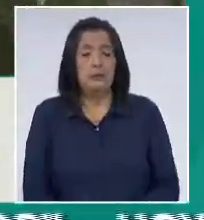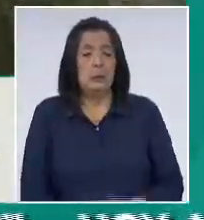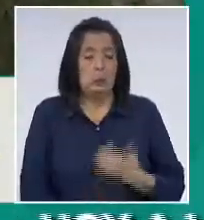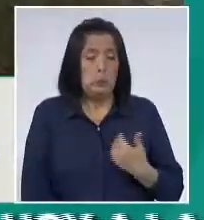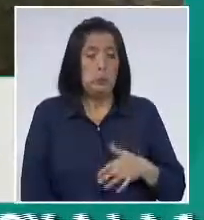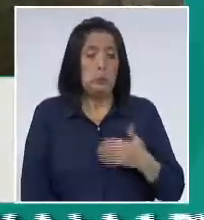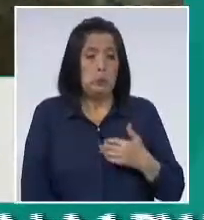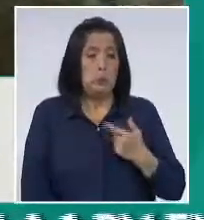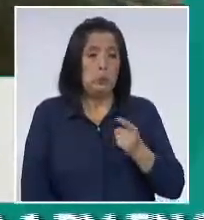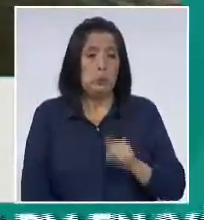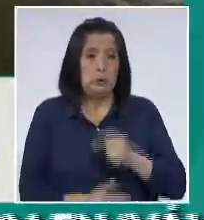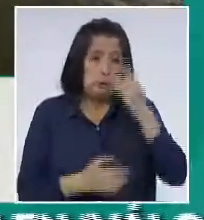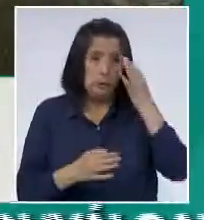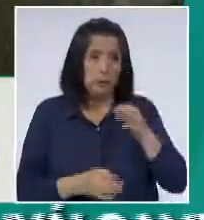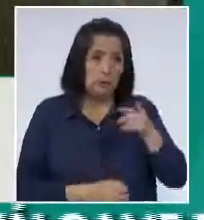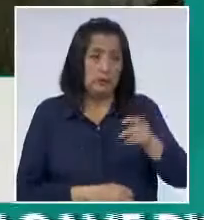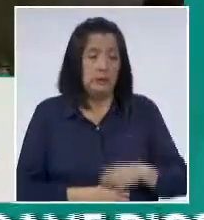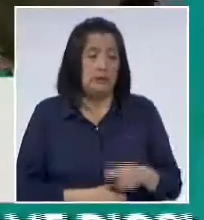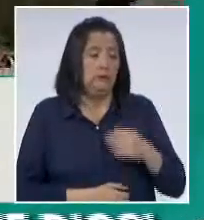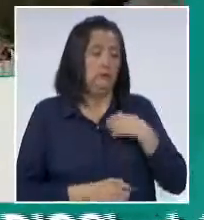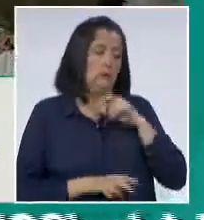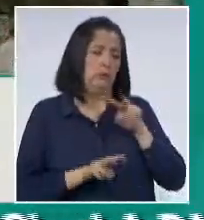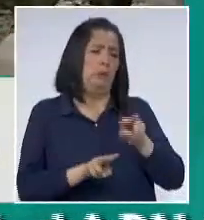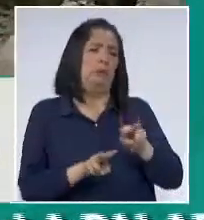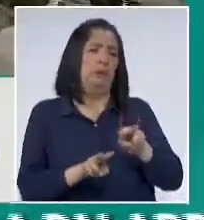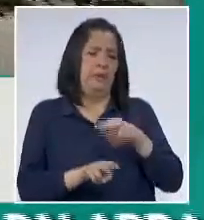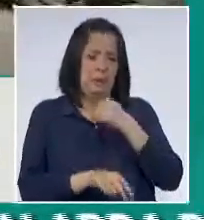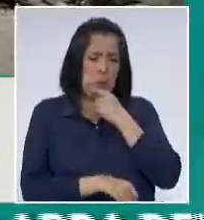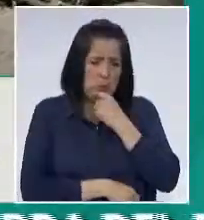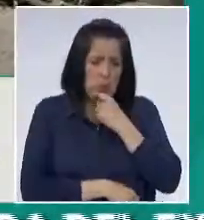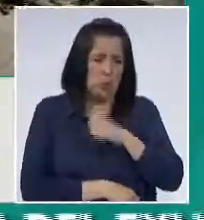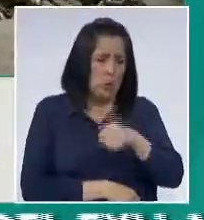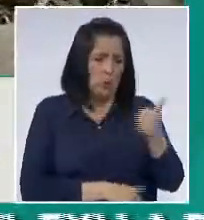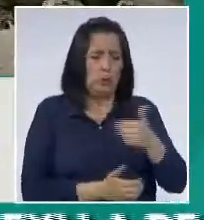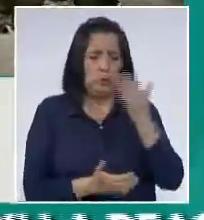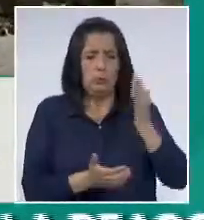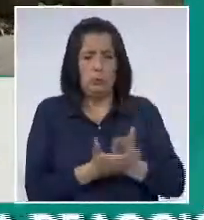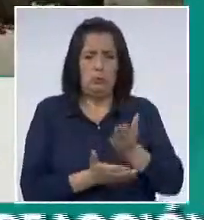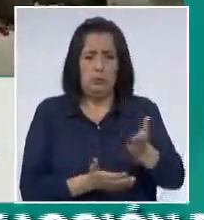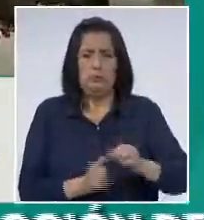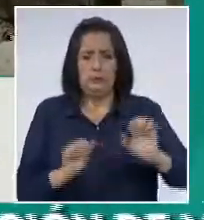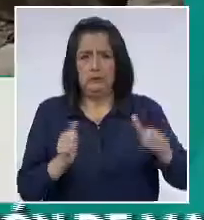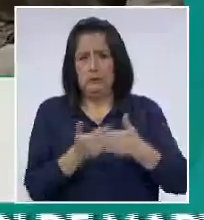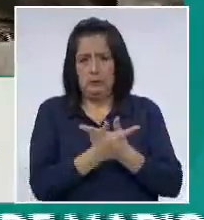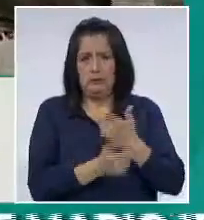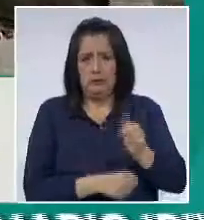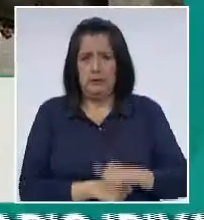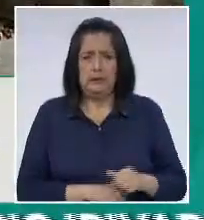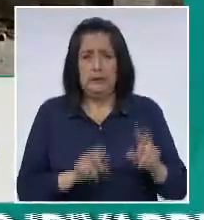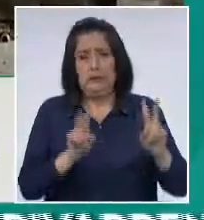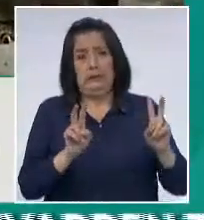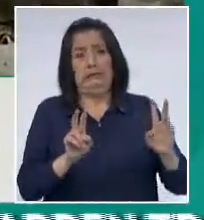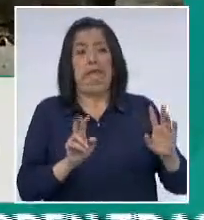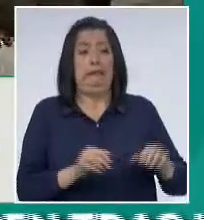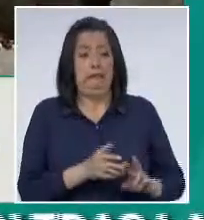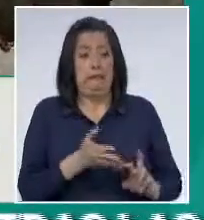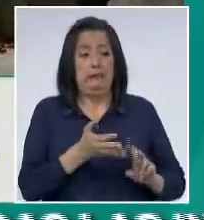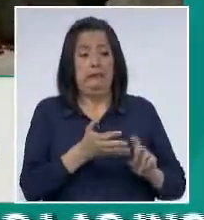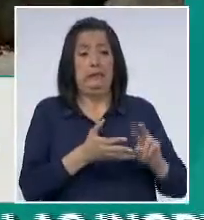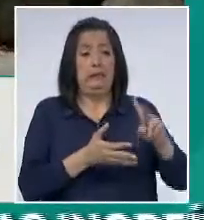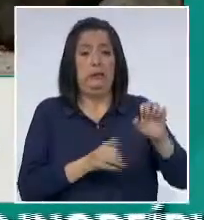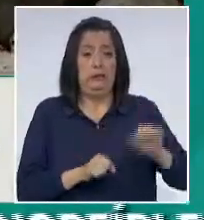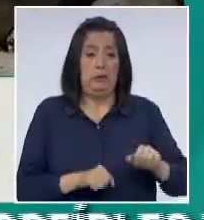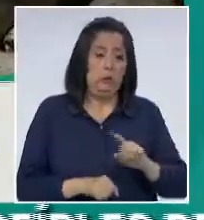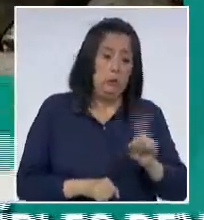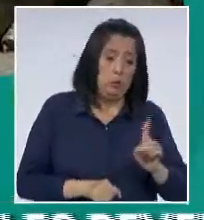además creo que esta emergencia nos permite visibilizar otras problemáticas en San Juan del Lurigancho. El tema de las escaleras, independientemente de que tengas o no